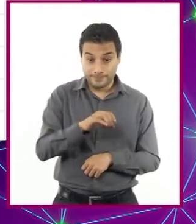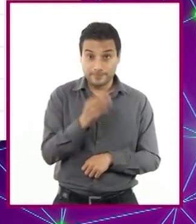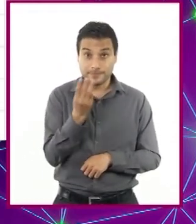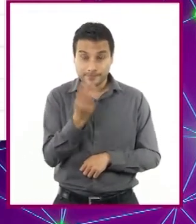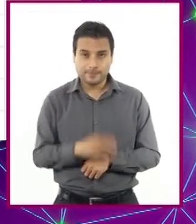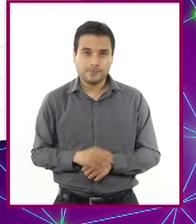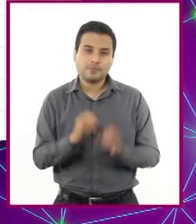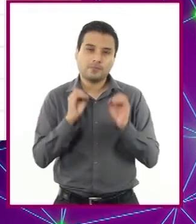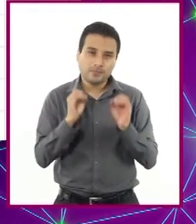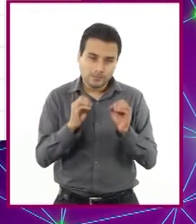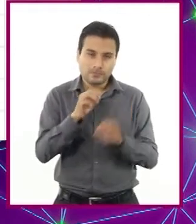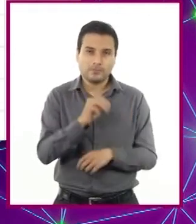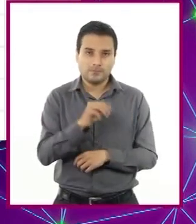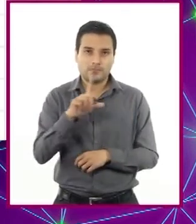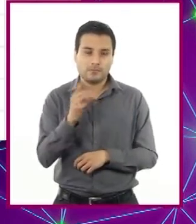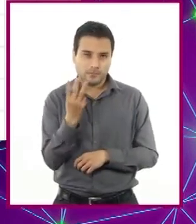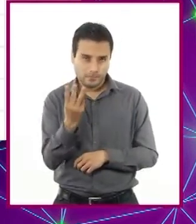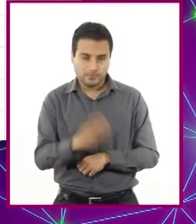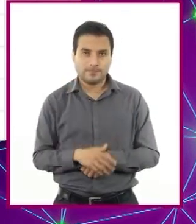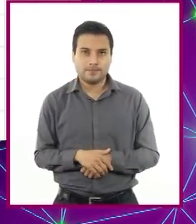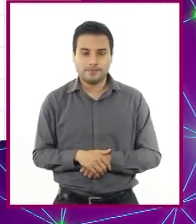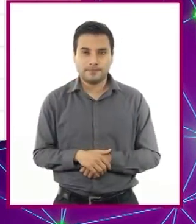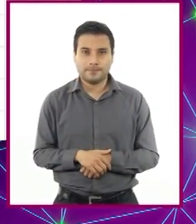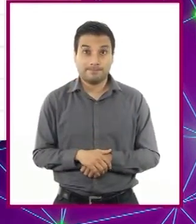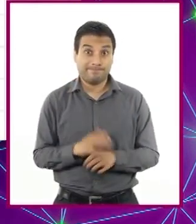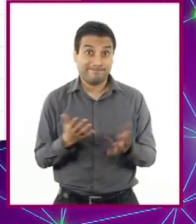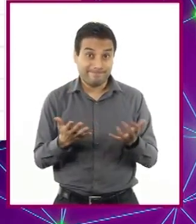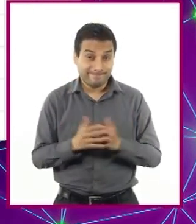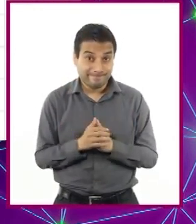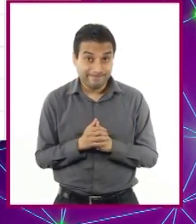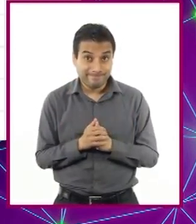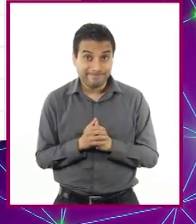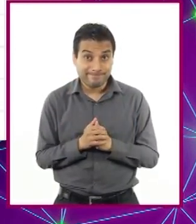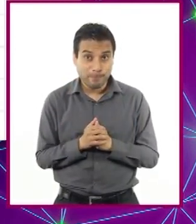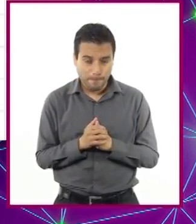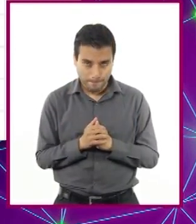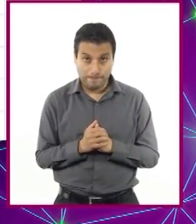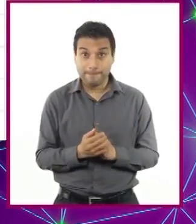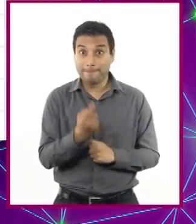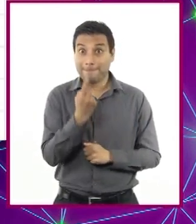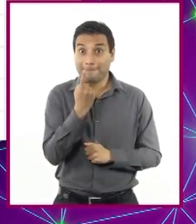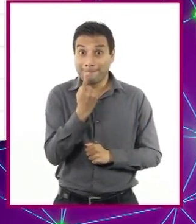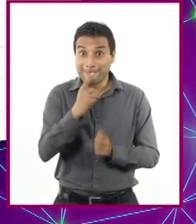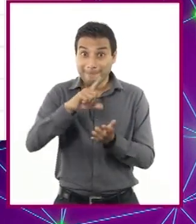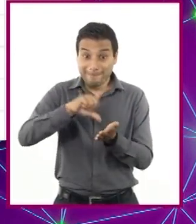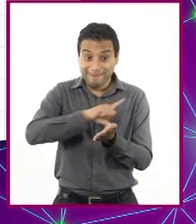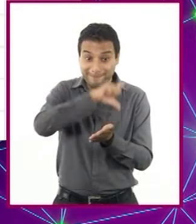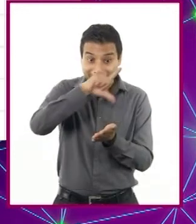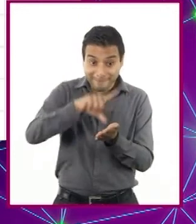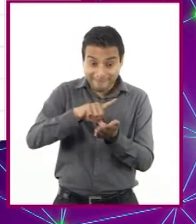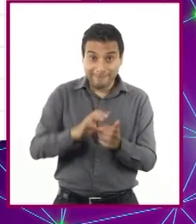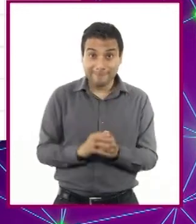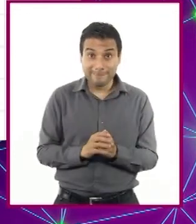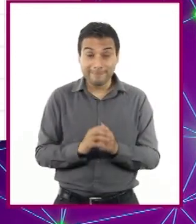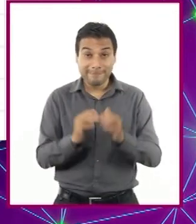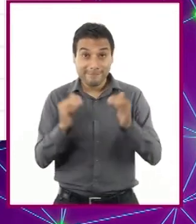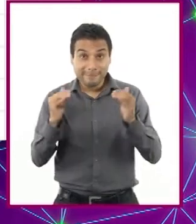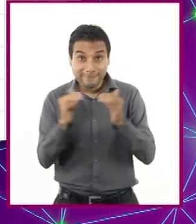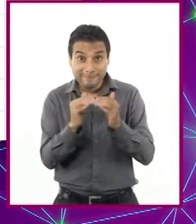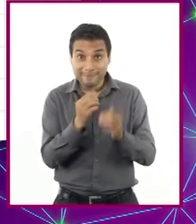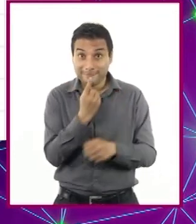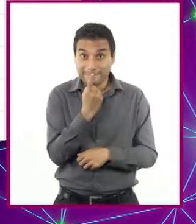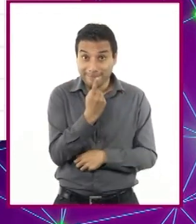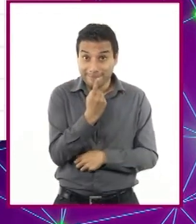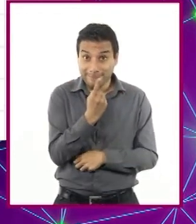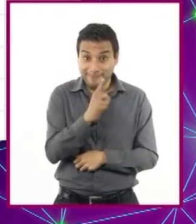o milímetros cúbicos. Entonces, si se sabe que 1 litro equivale a 1 decímetro cúbico,